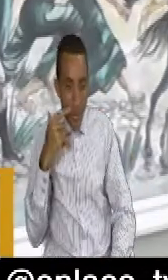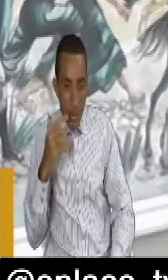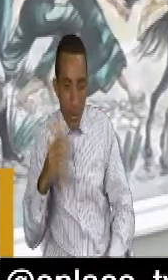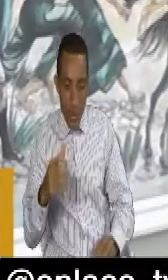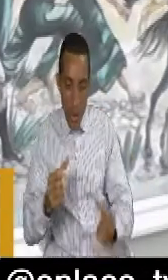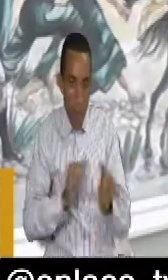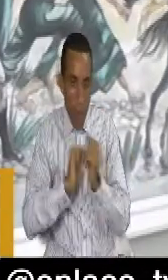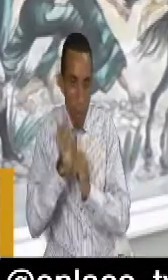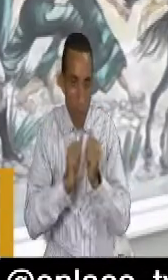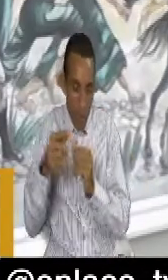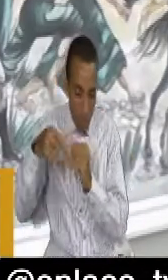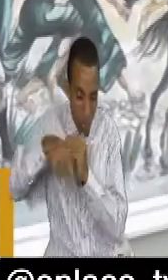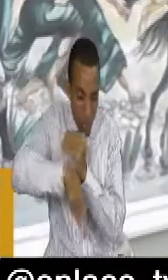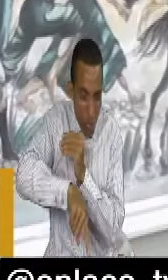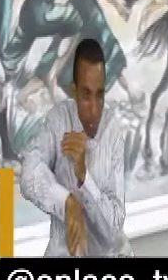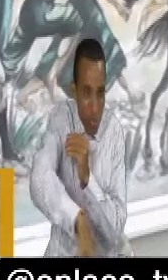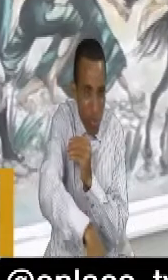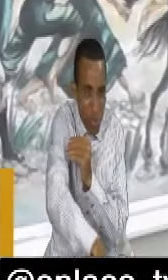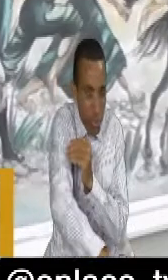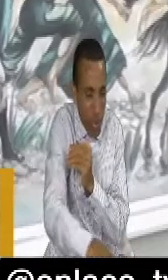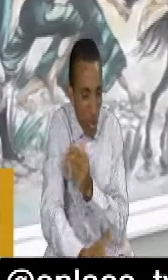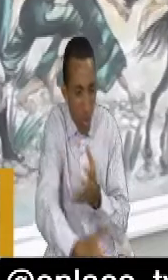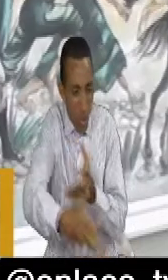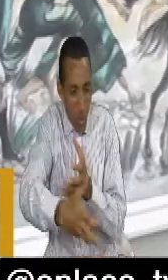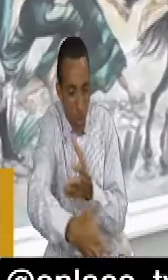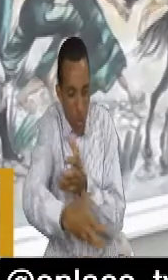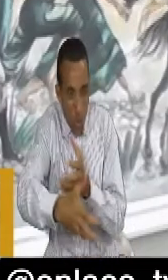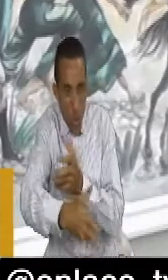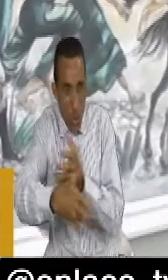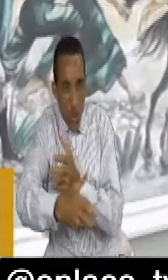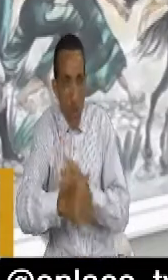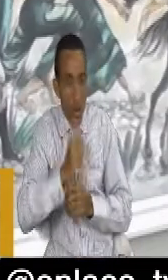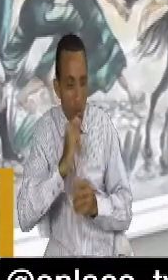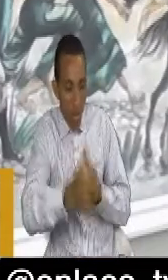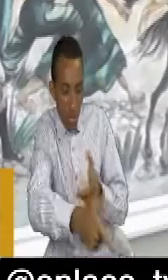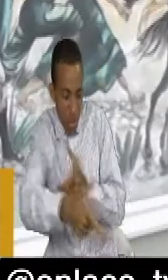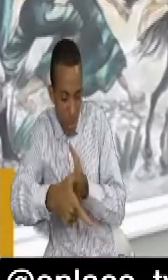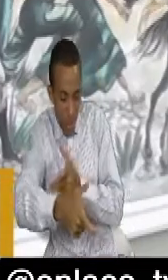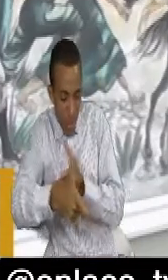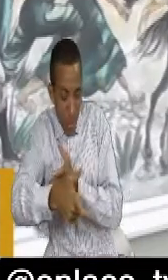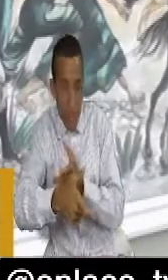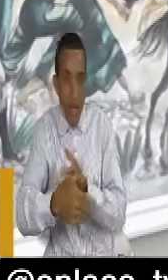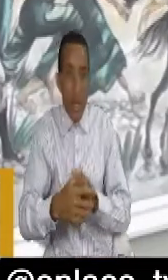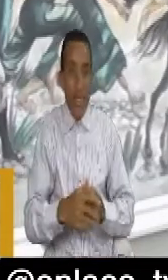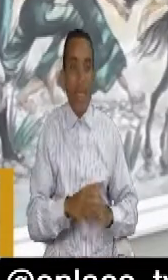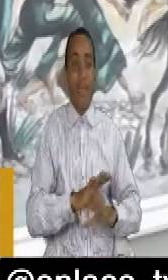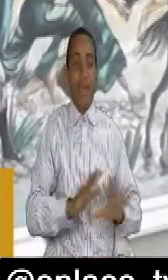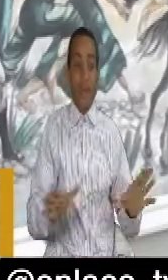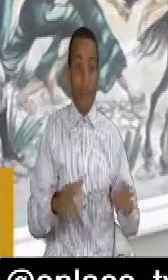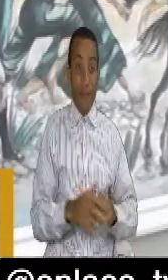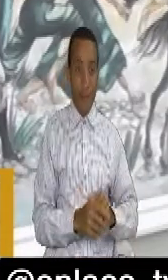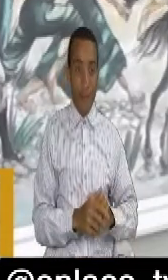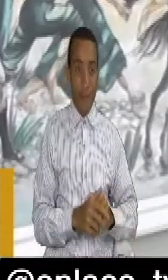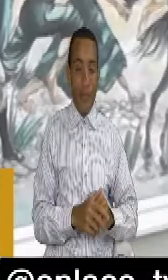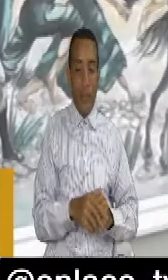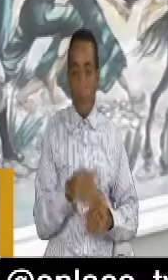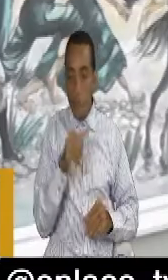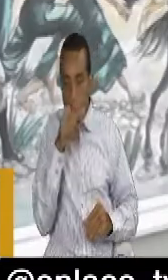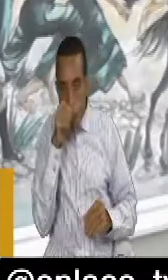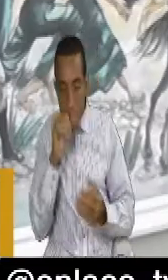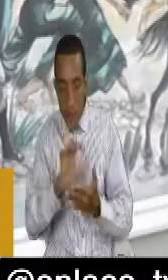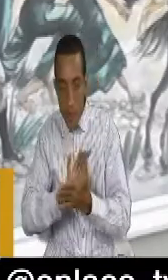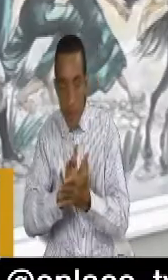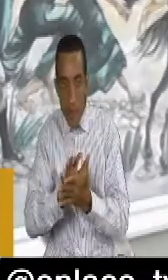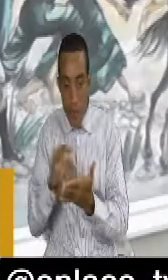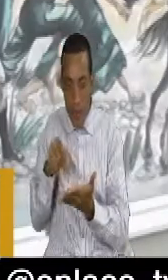ilícita de yacimientos mineros, 13 depósitos ilegales, 8 laboratorios de pasta base de coca y 2